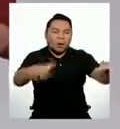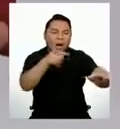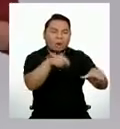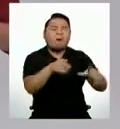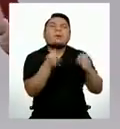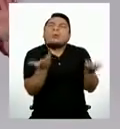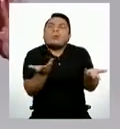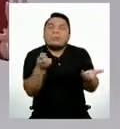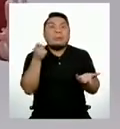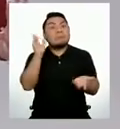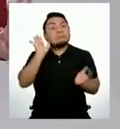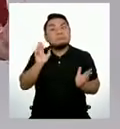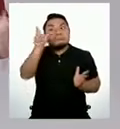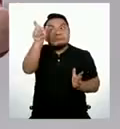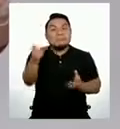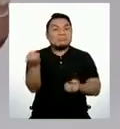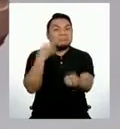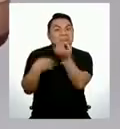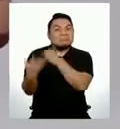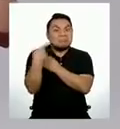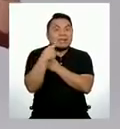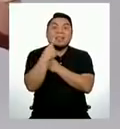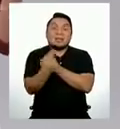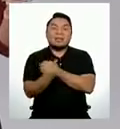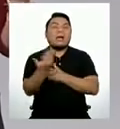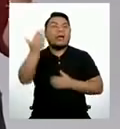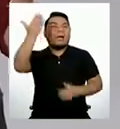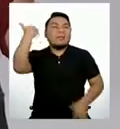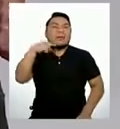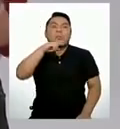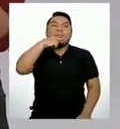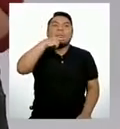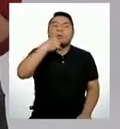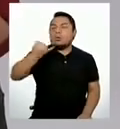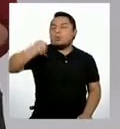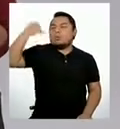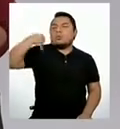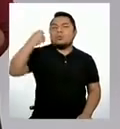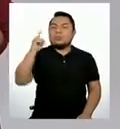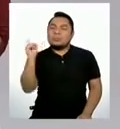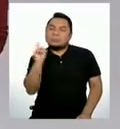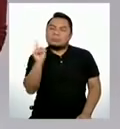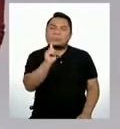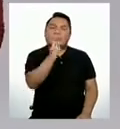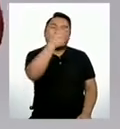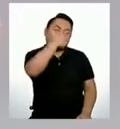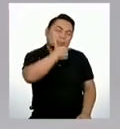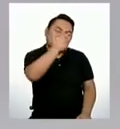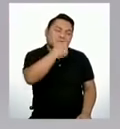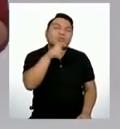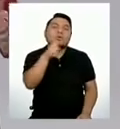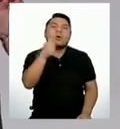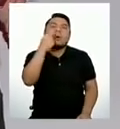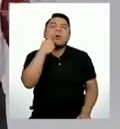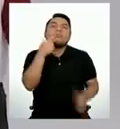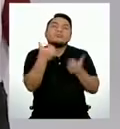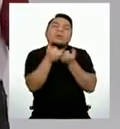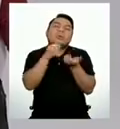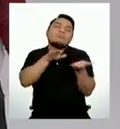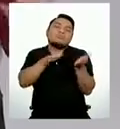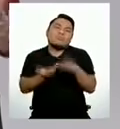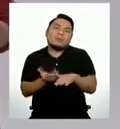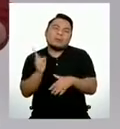del mito, todo empezó cuando una mujer muy joven se fue a llorar por la muerte de su amado en medio de un gran